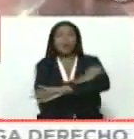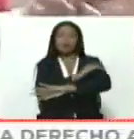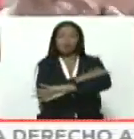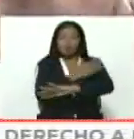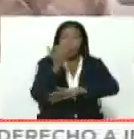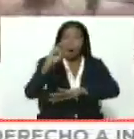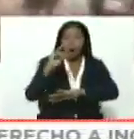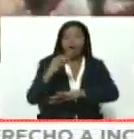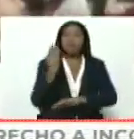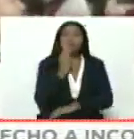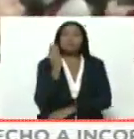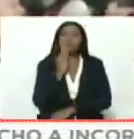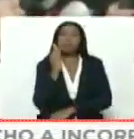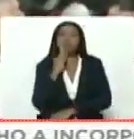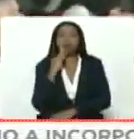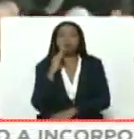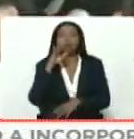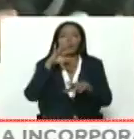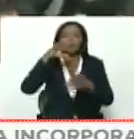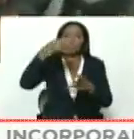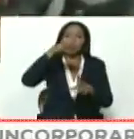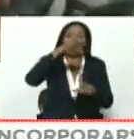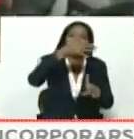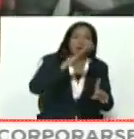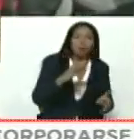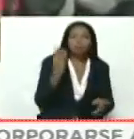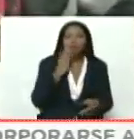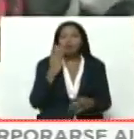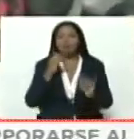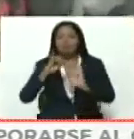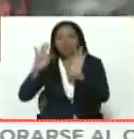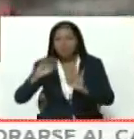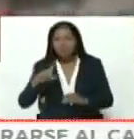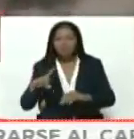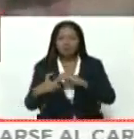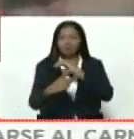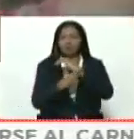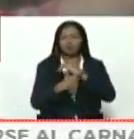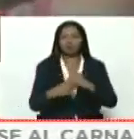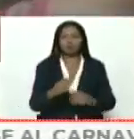tenga bobolongos, imbéciles como Guaidó.